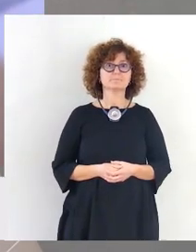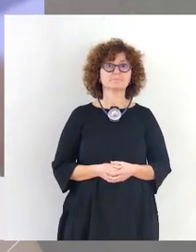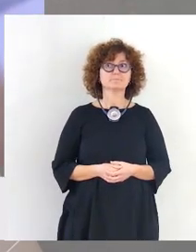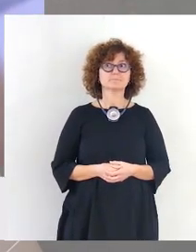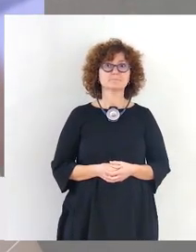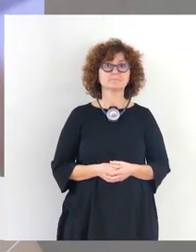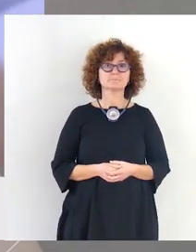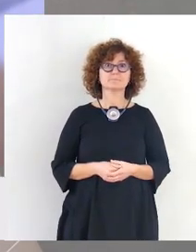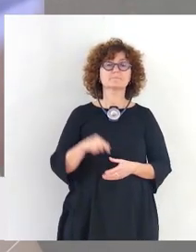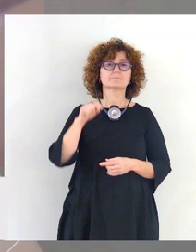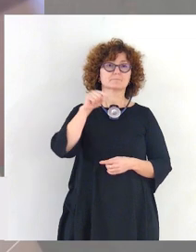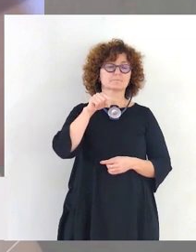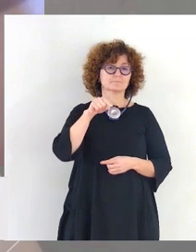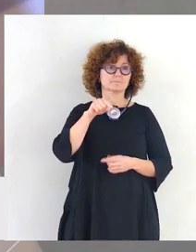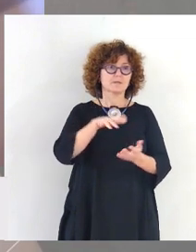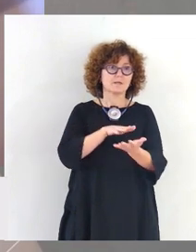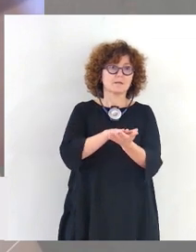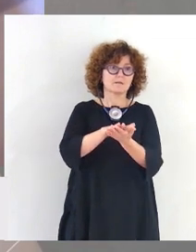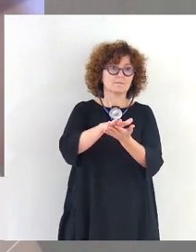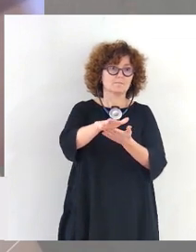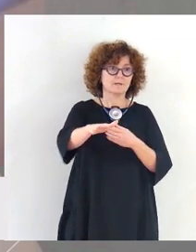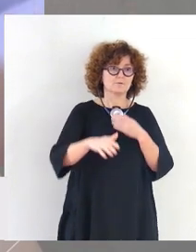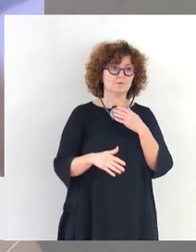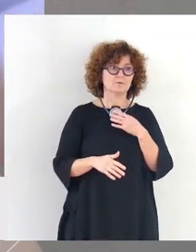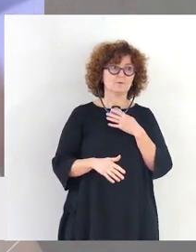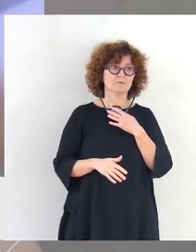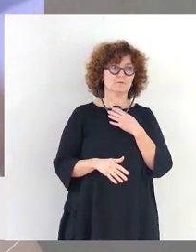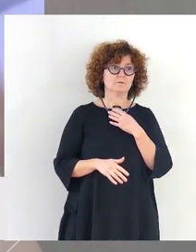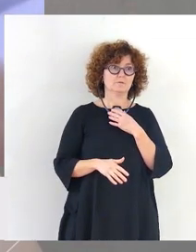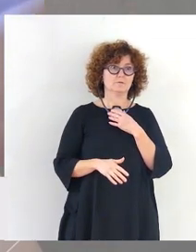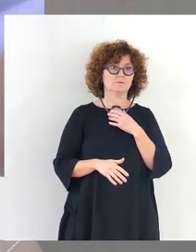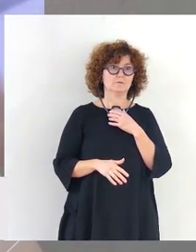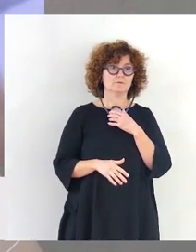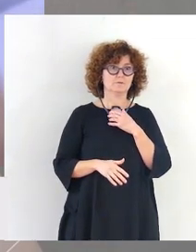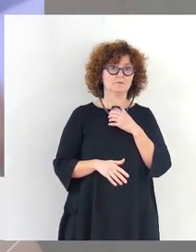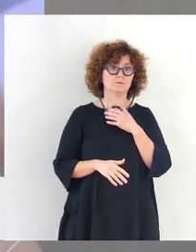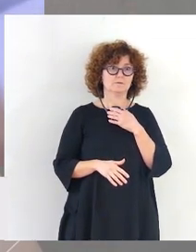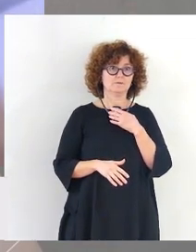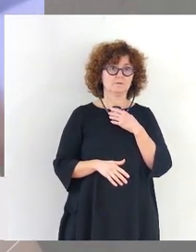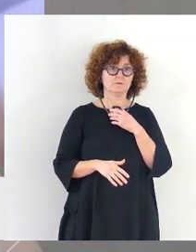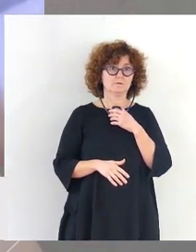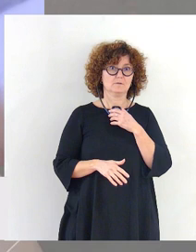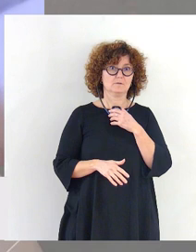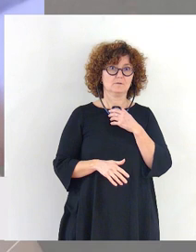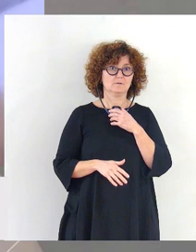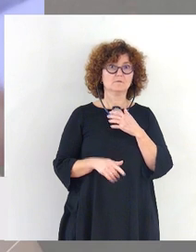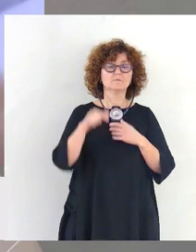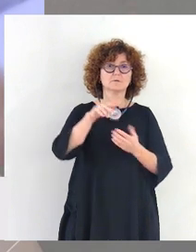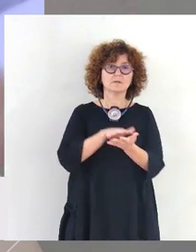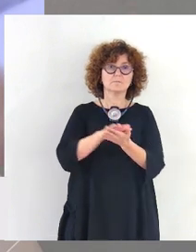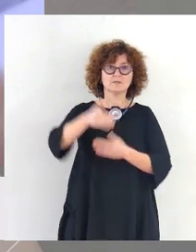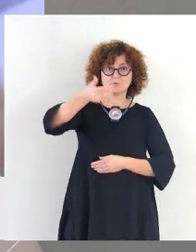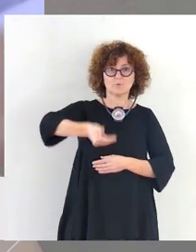inente lo siguiente de lo que quiero hablar es algo que está teniendo un impacto muy importante para los